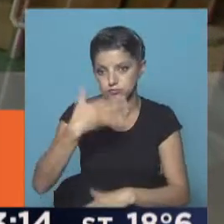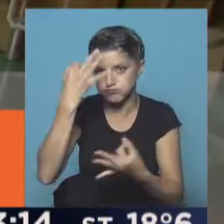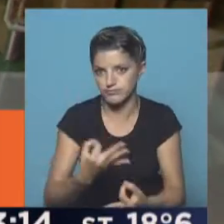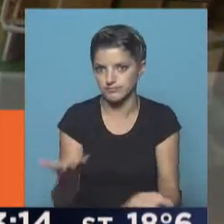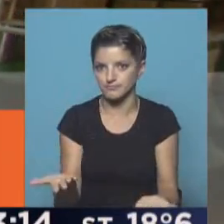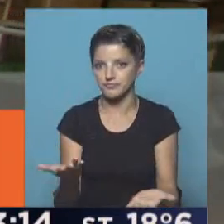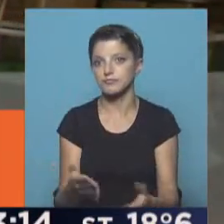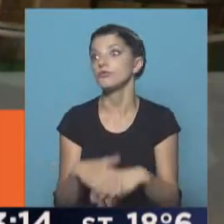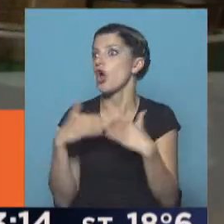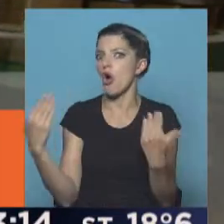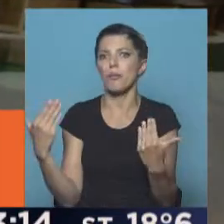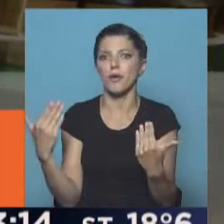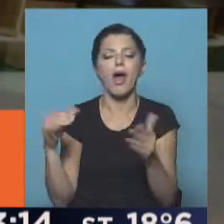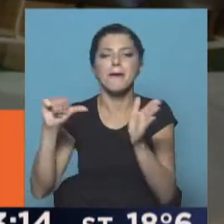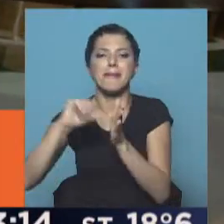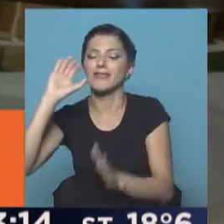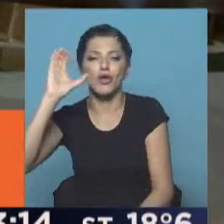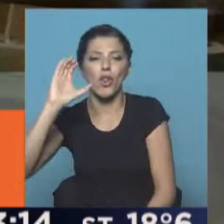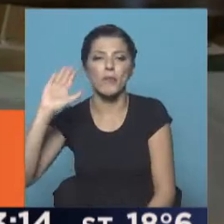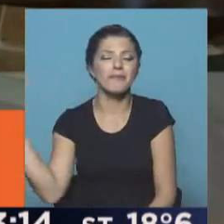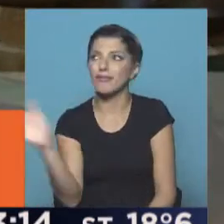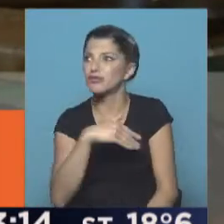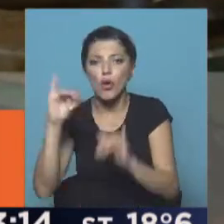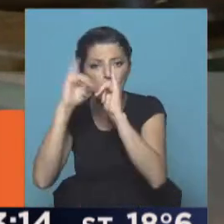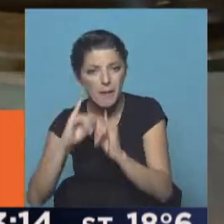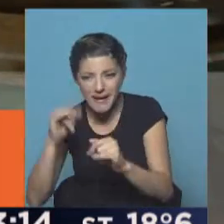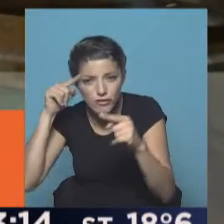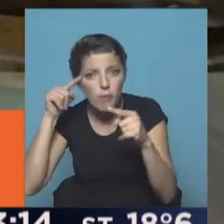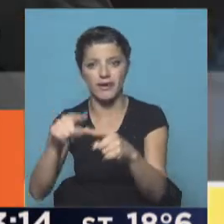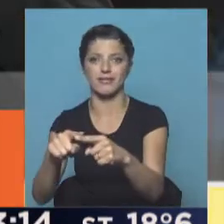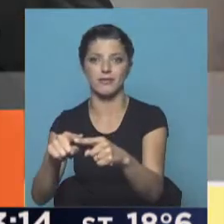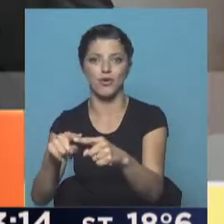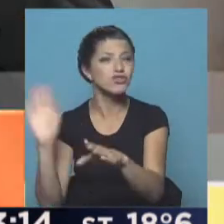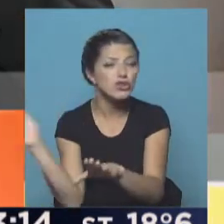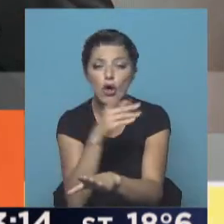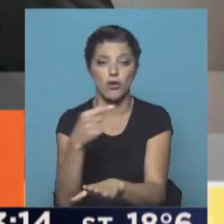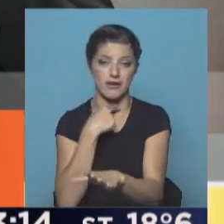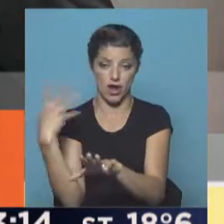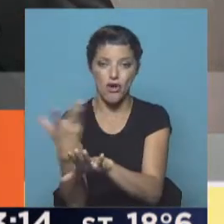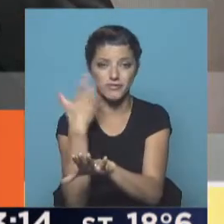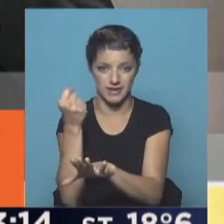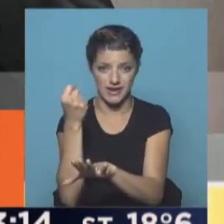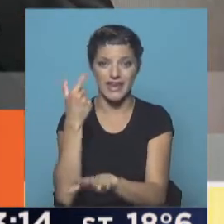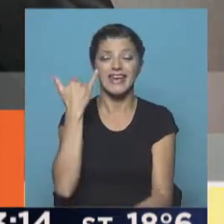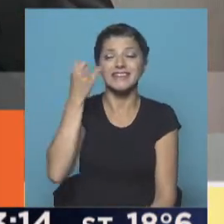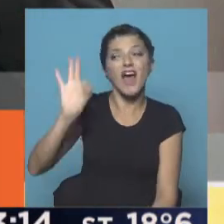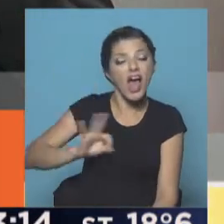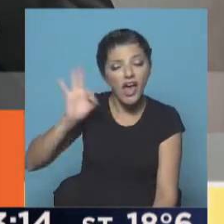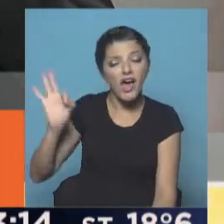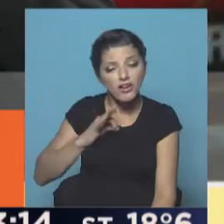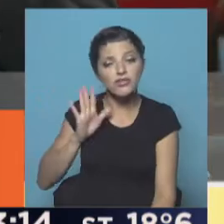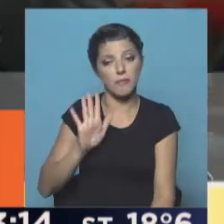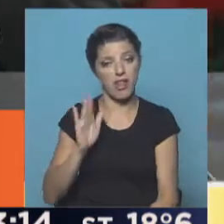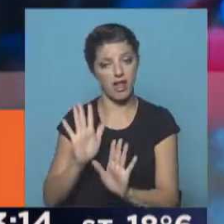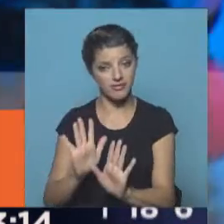que la paz en Colombia es un objetivo deseable y que todos hace muchos años, por otro lado, esperamos que haya paz